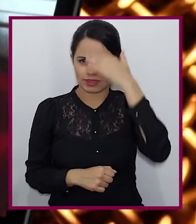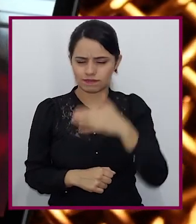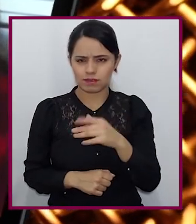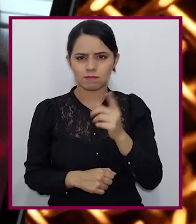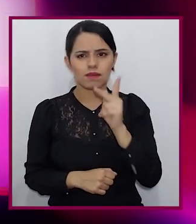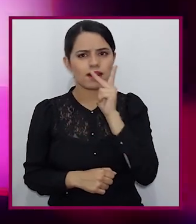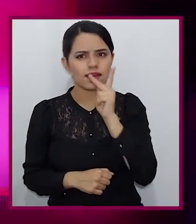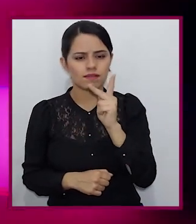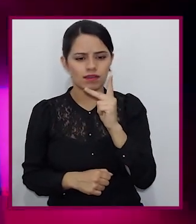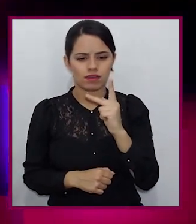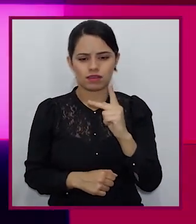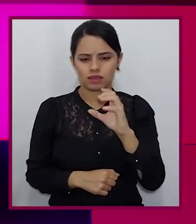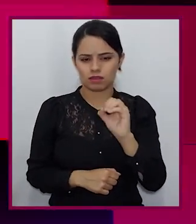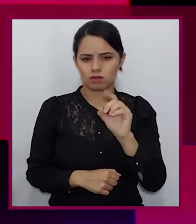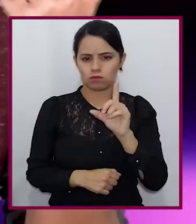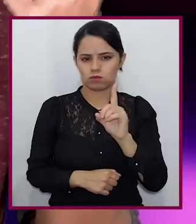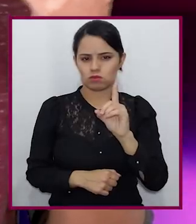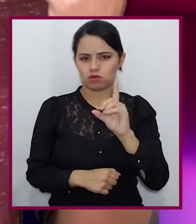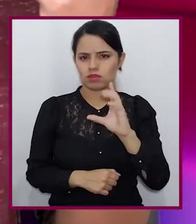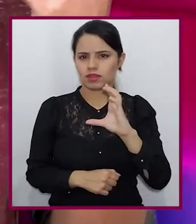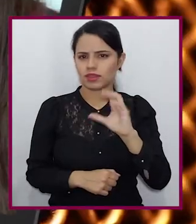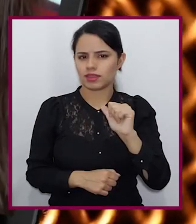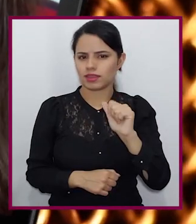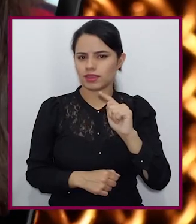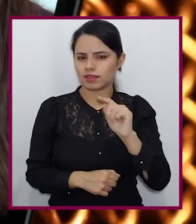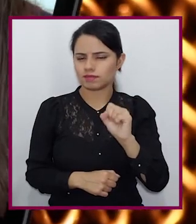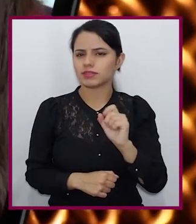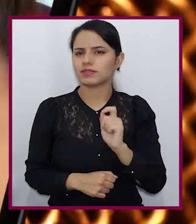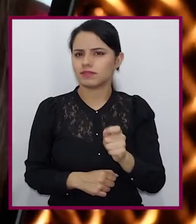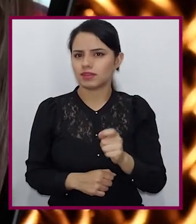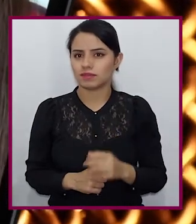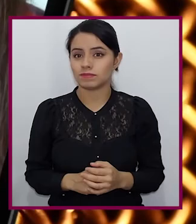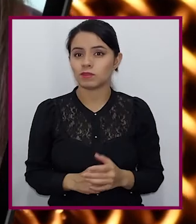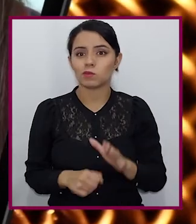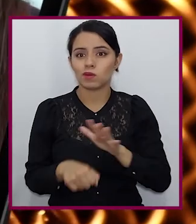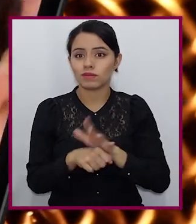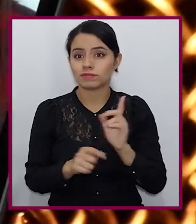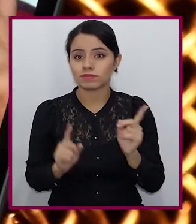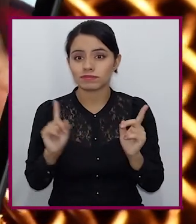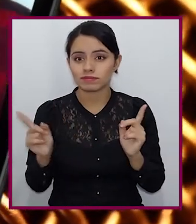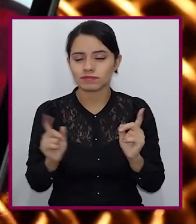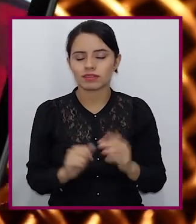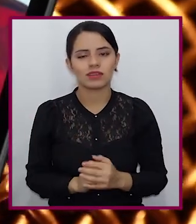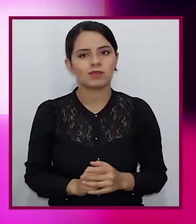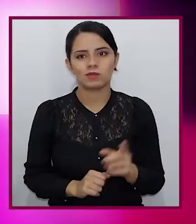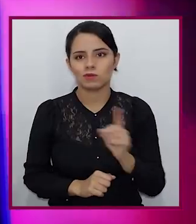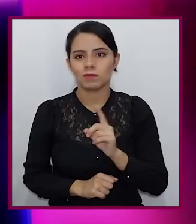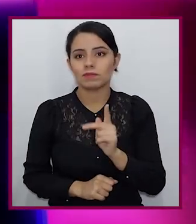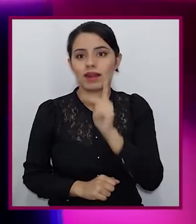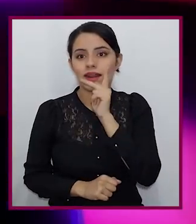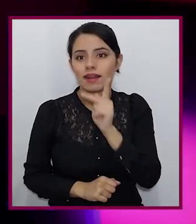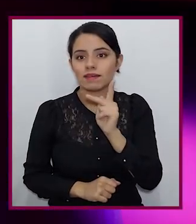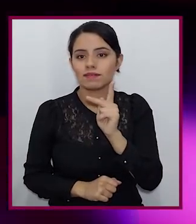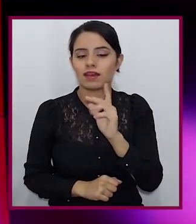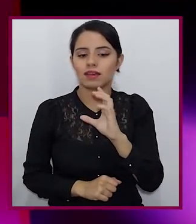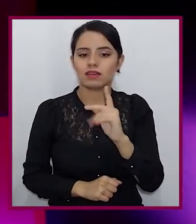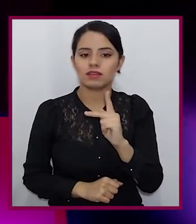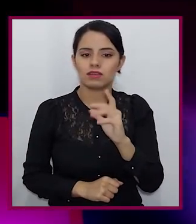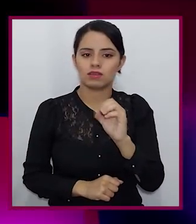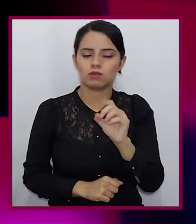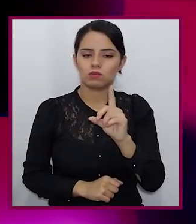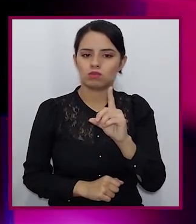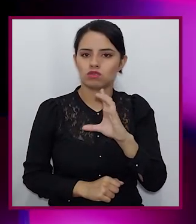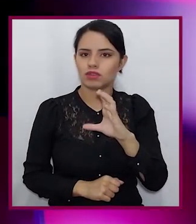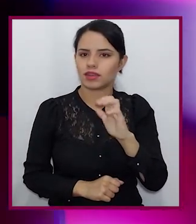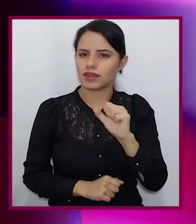significa esa palabra? ¿Cuál? ¿Esto o aquello? No, Axel, la palabra podcast. No lo